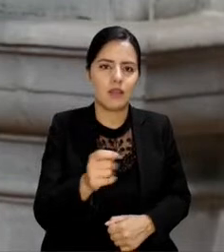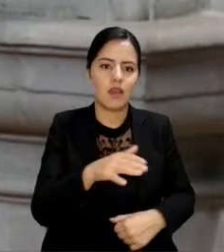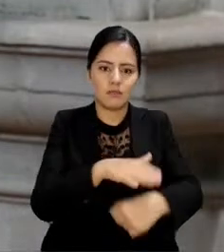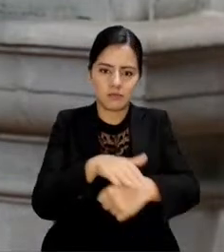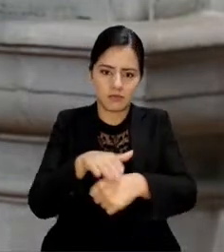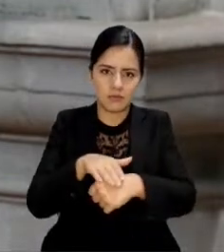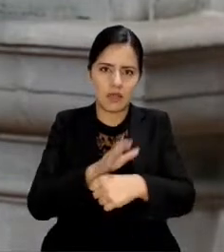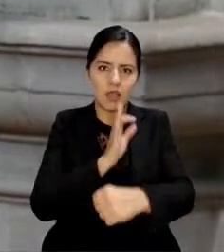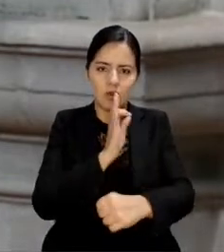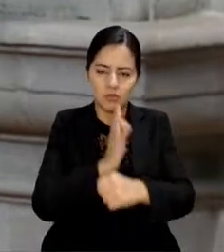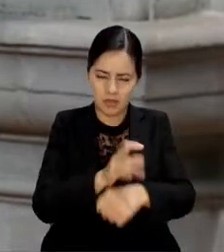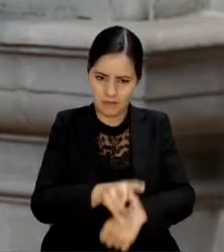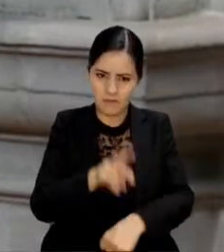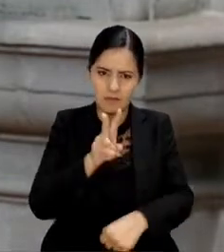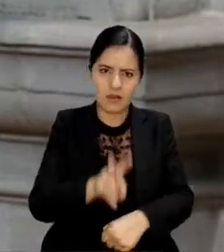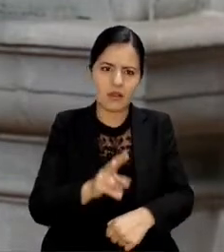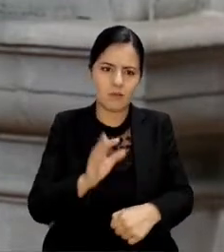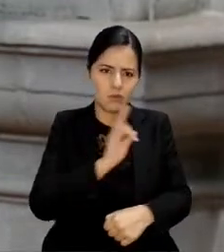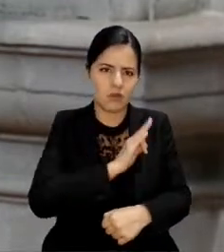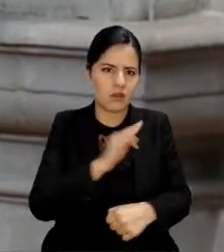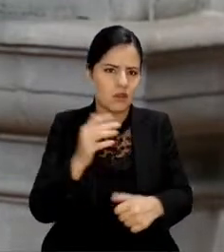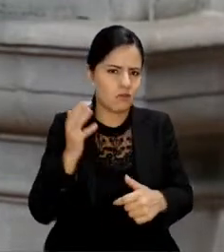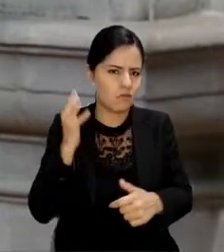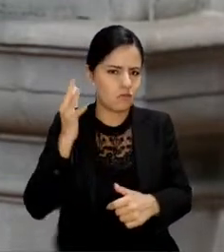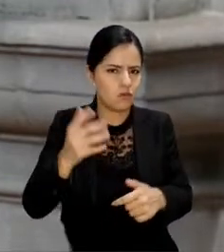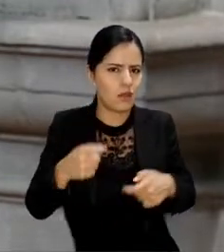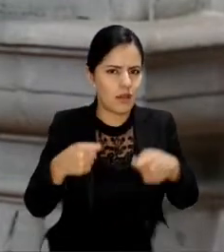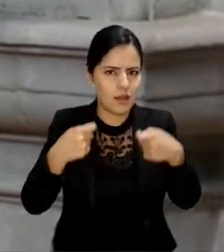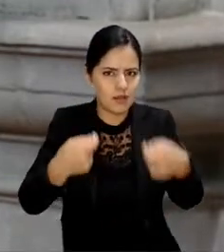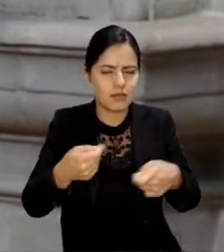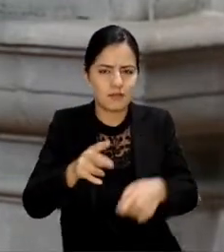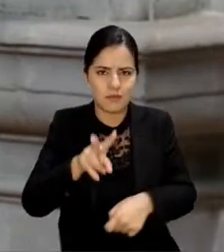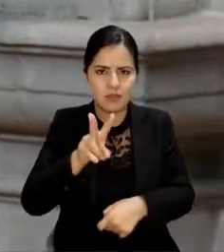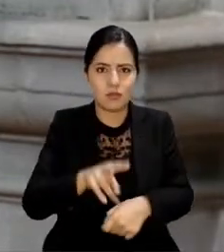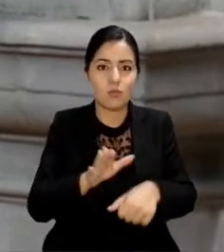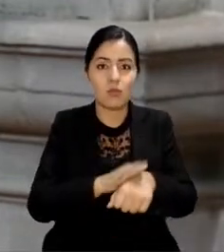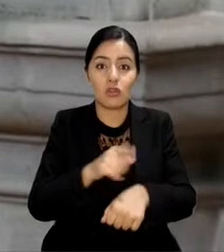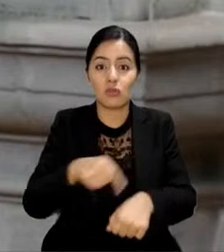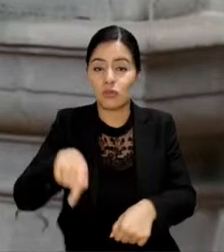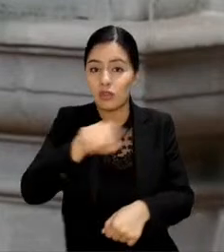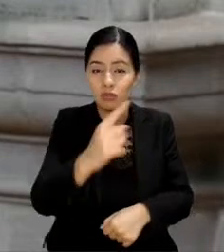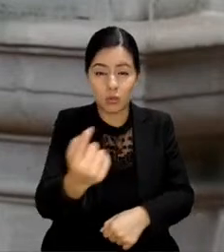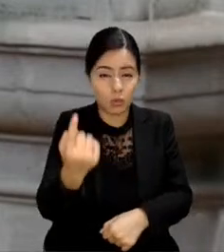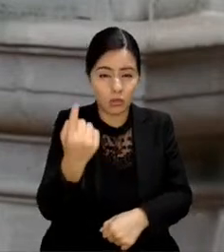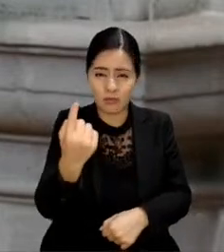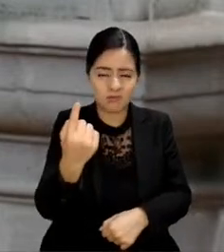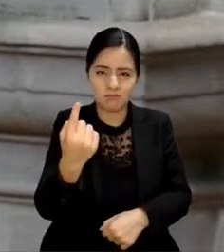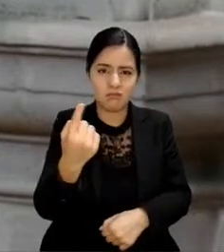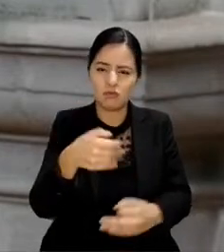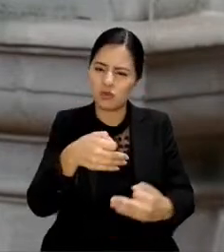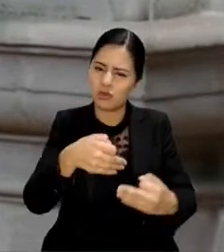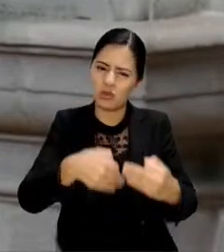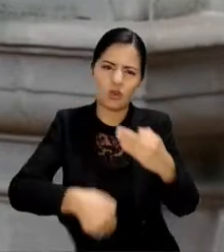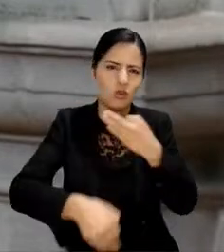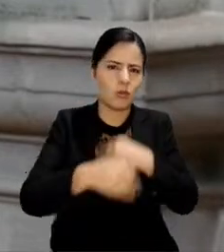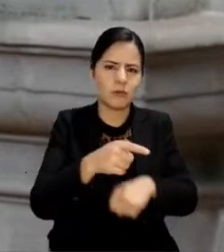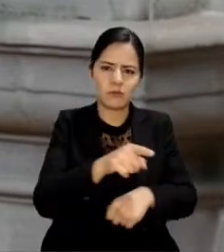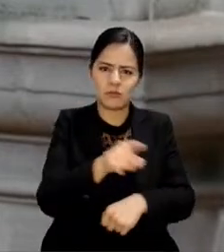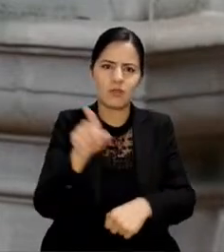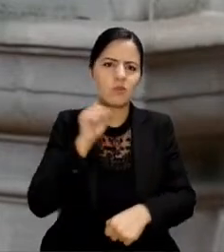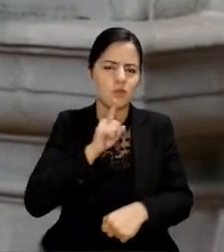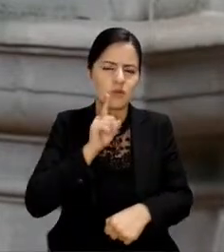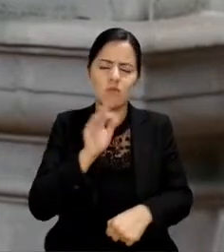un llamado para que dejemos un verdadero legado, porque a ninguna de nosotras, a ninguna compañeras, pondría en cuestionarnos